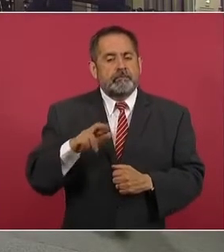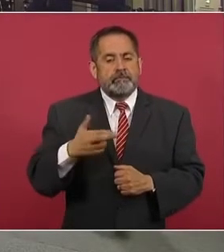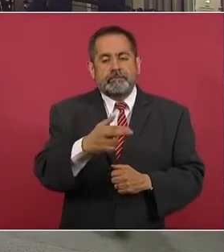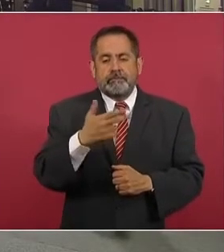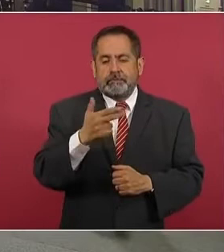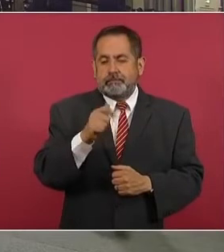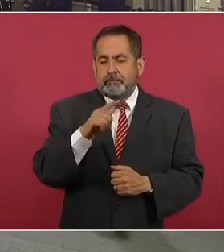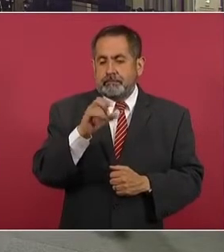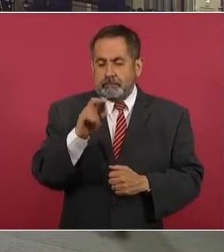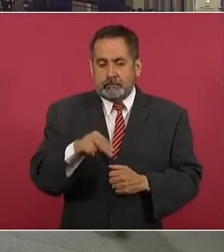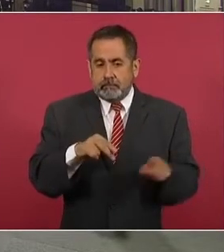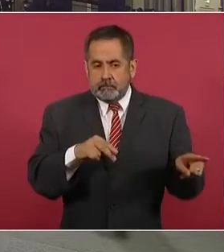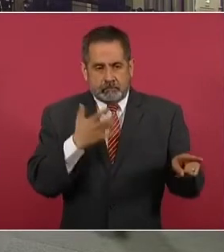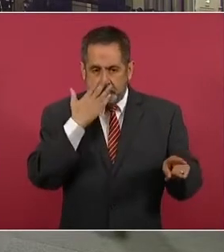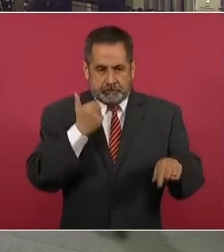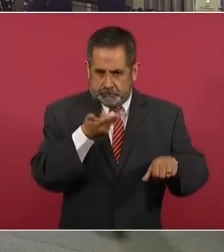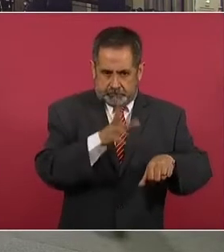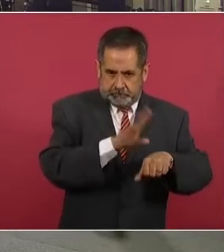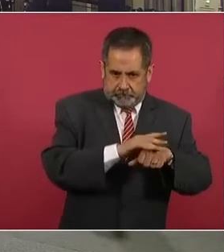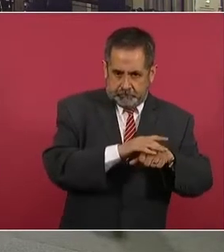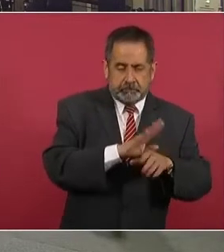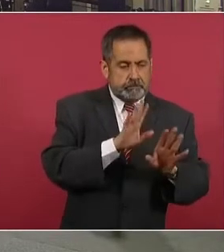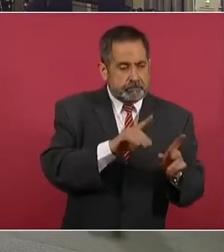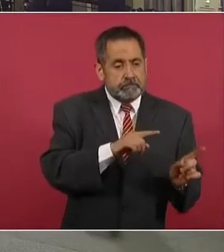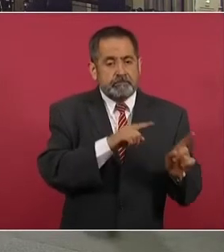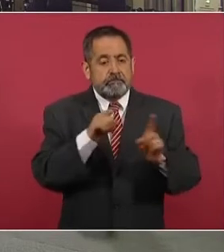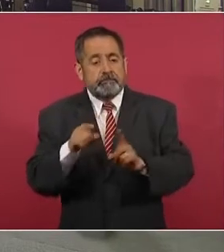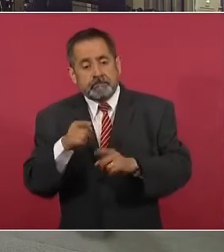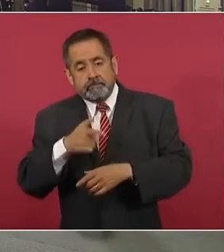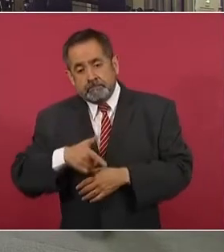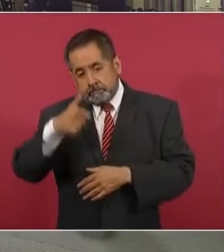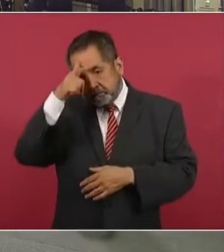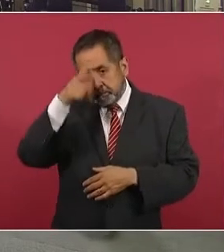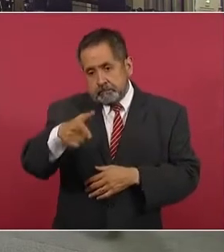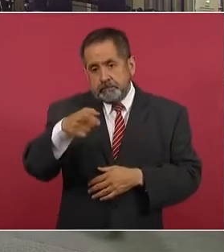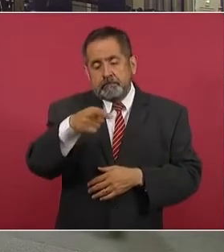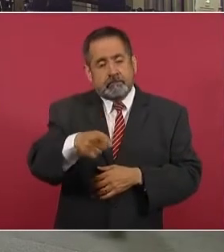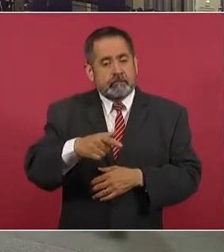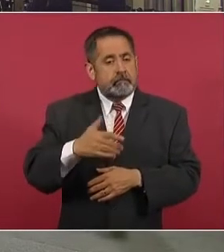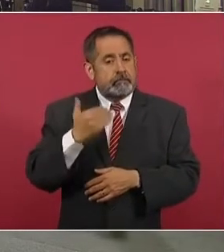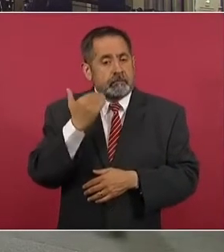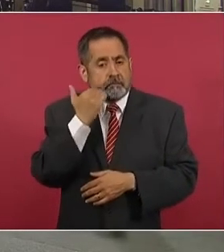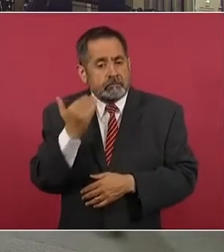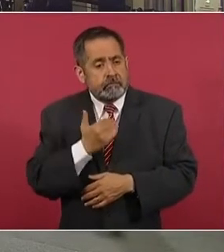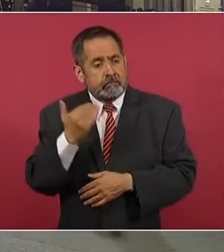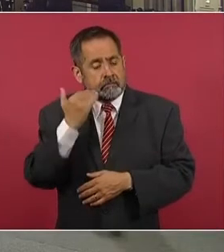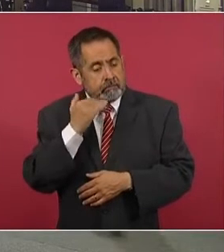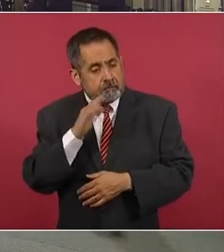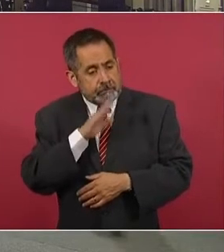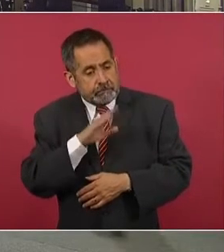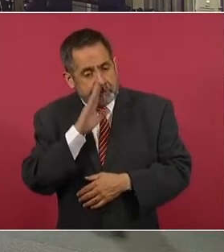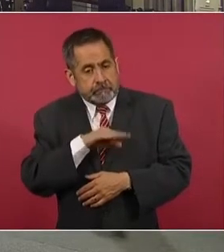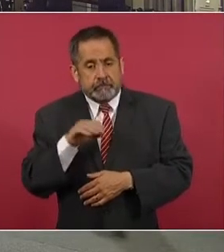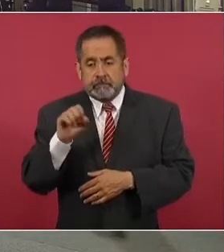no cuenta con ningún permiso, también se detectaron irregularidades en